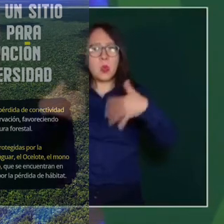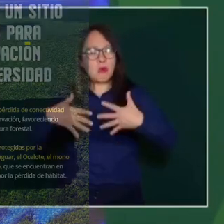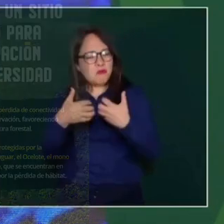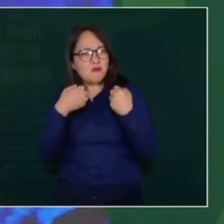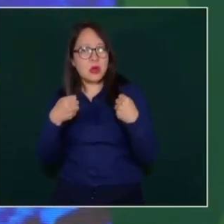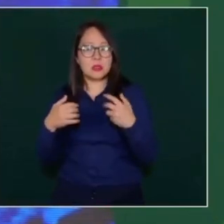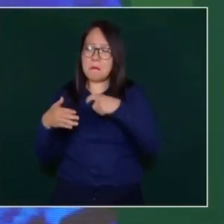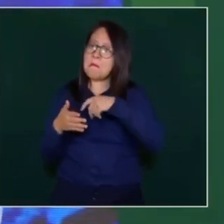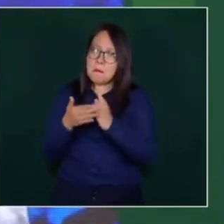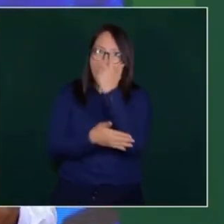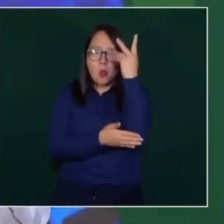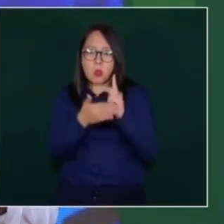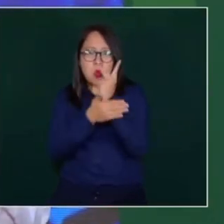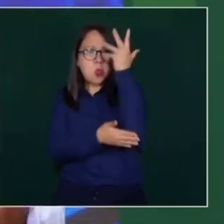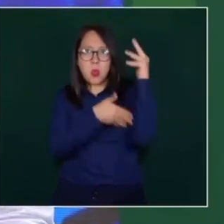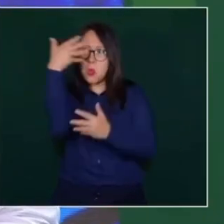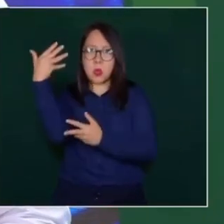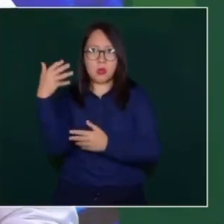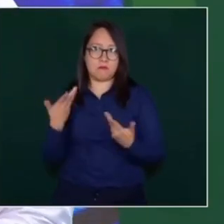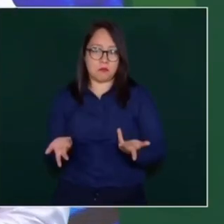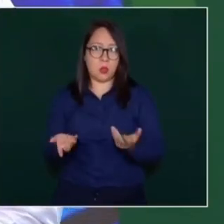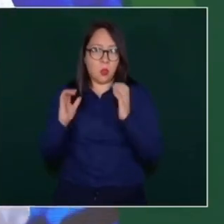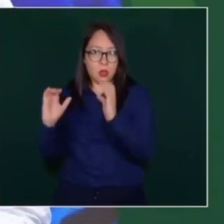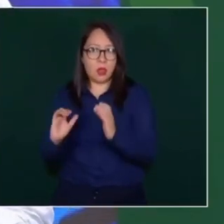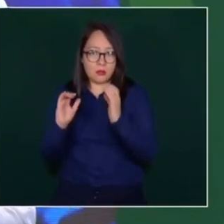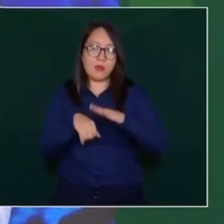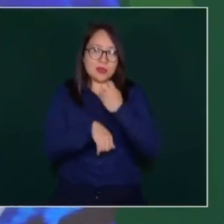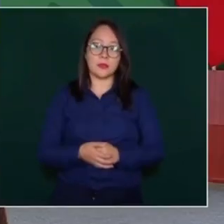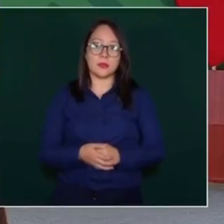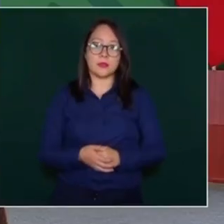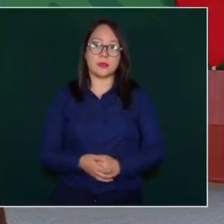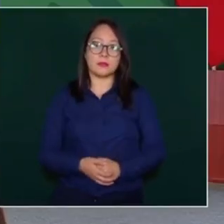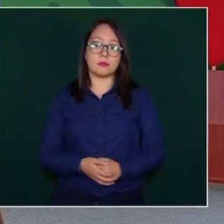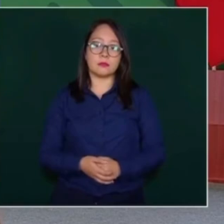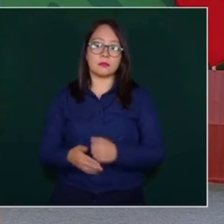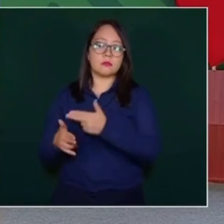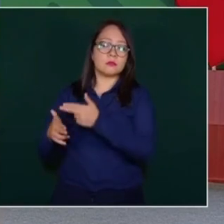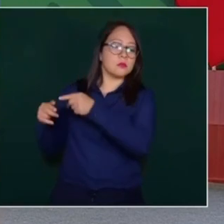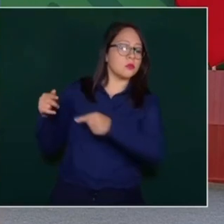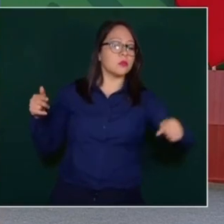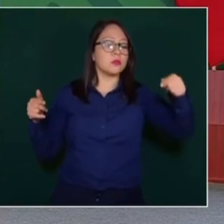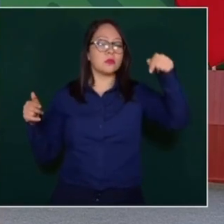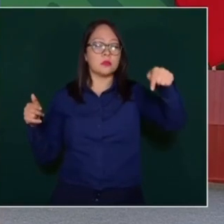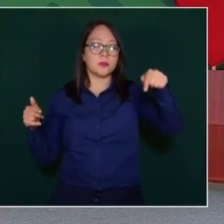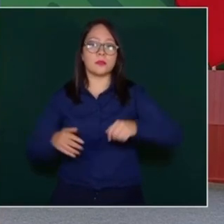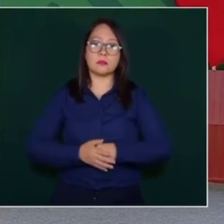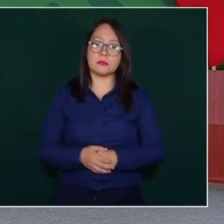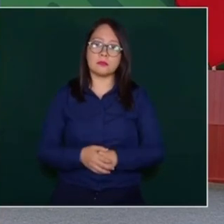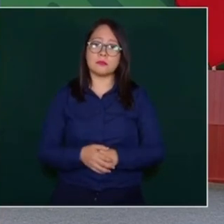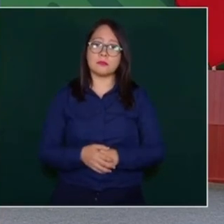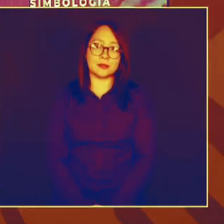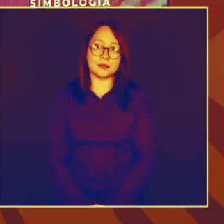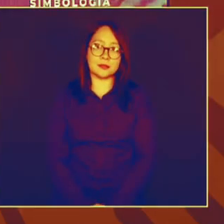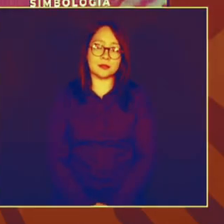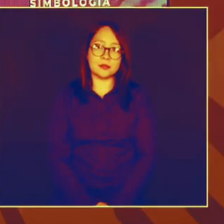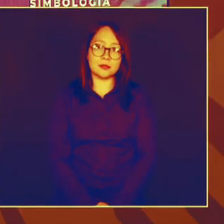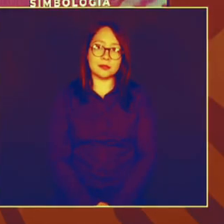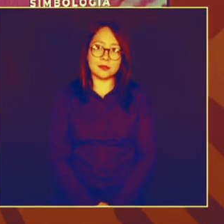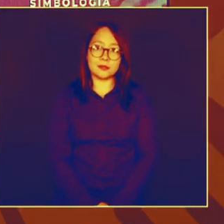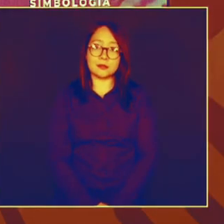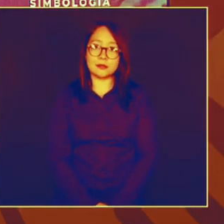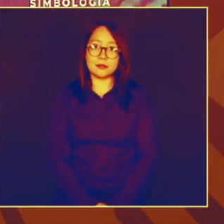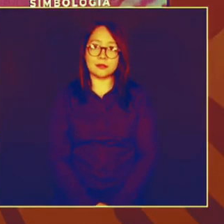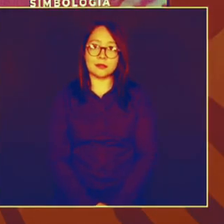artistas, para darles información. Hasta aquí ya había ferrocarril. No